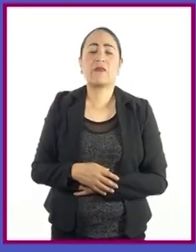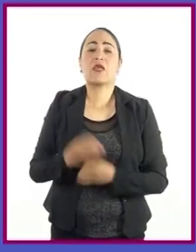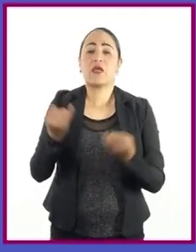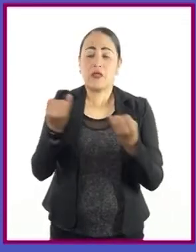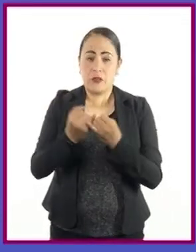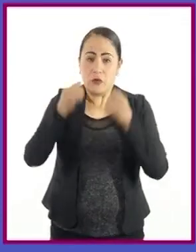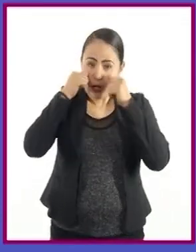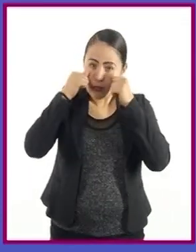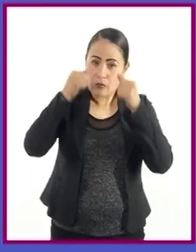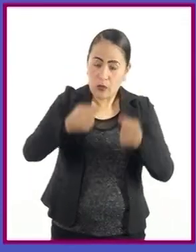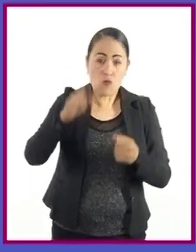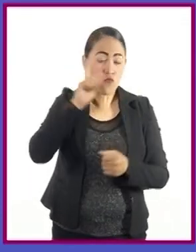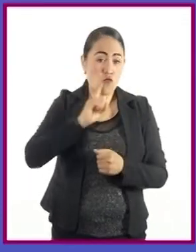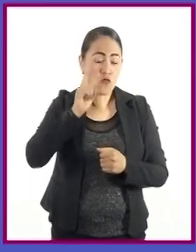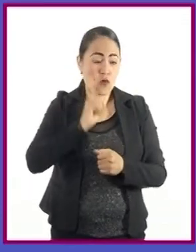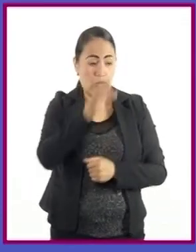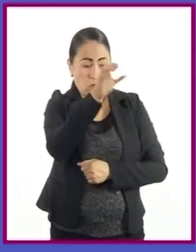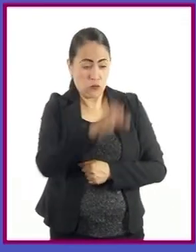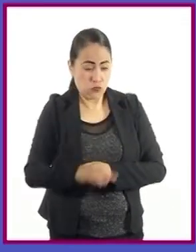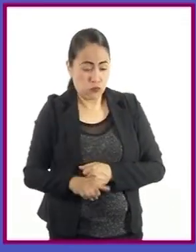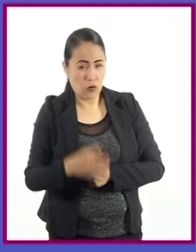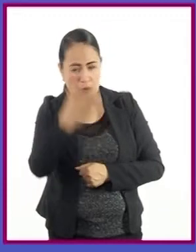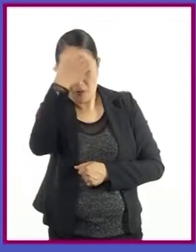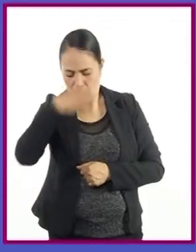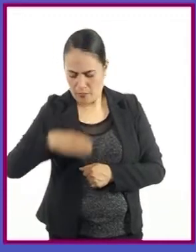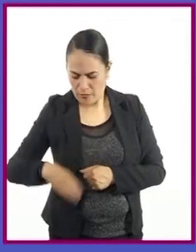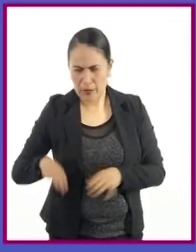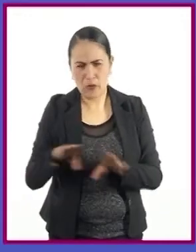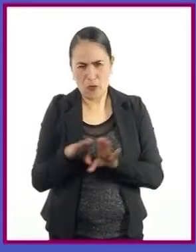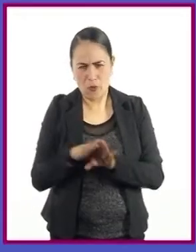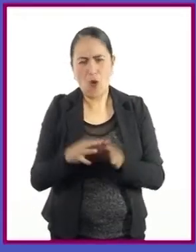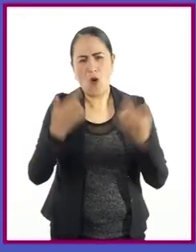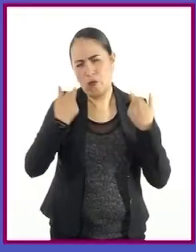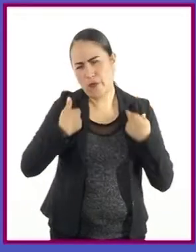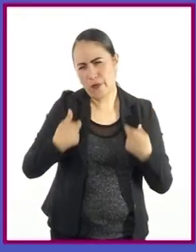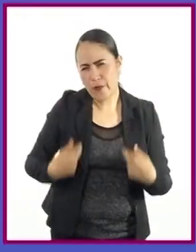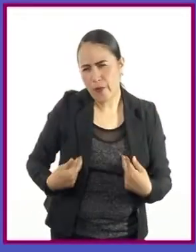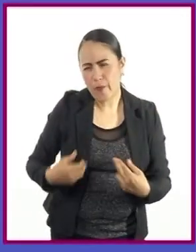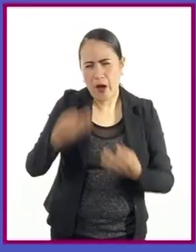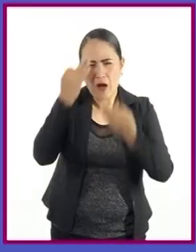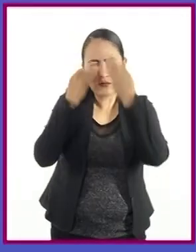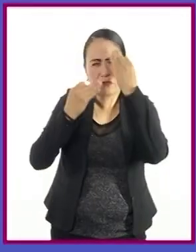desatendernos de la apariencia física de Alicia, con cambios de vestuario y el maquillaje.